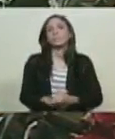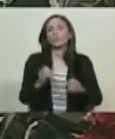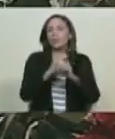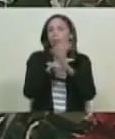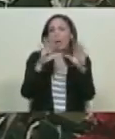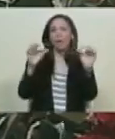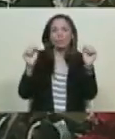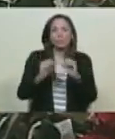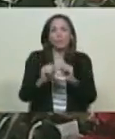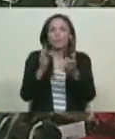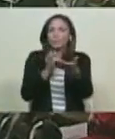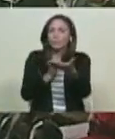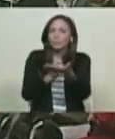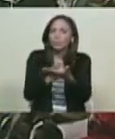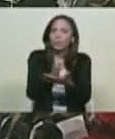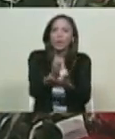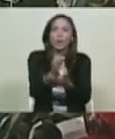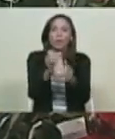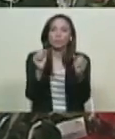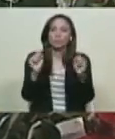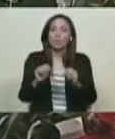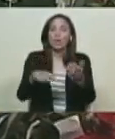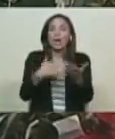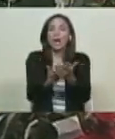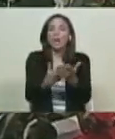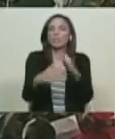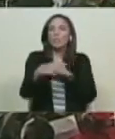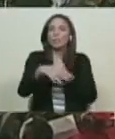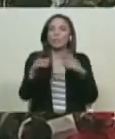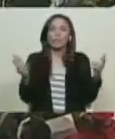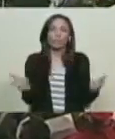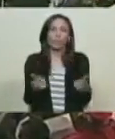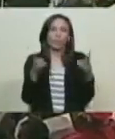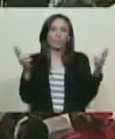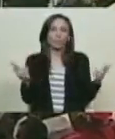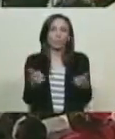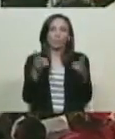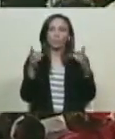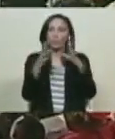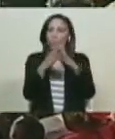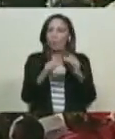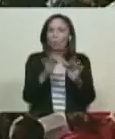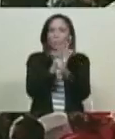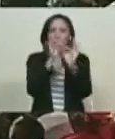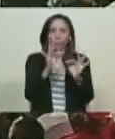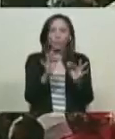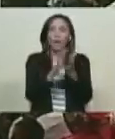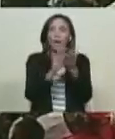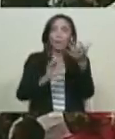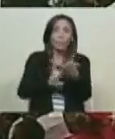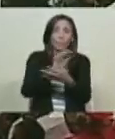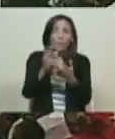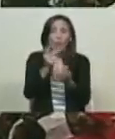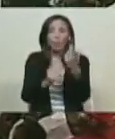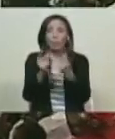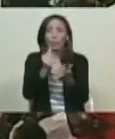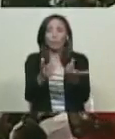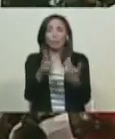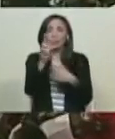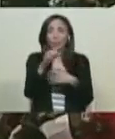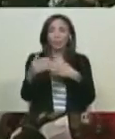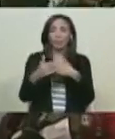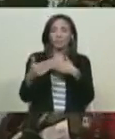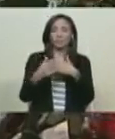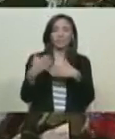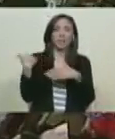claro que vamos a seguir enfrentando hasta llegar a la victoria todos los mecanismos de guerra económica que todos los días agreden al